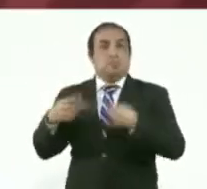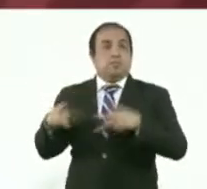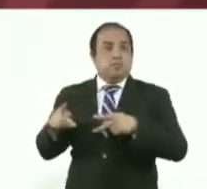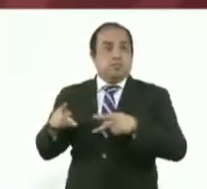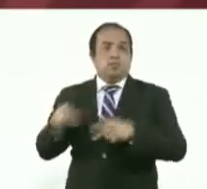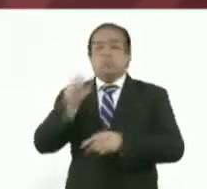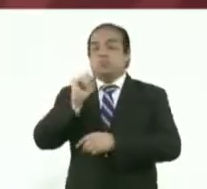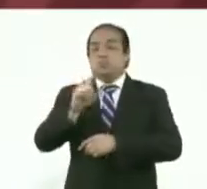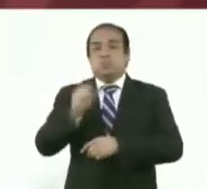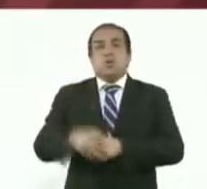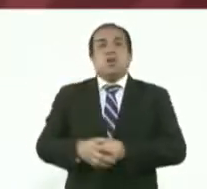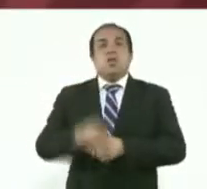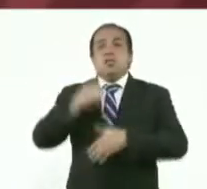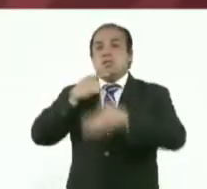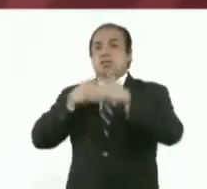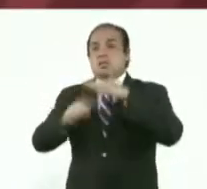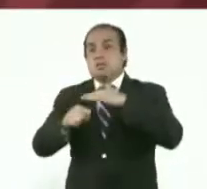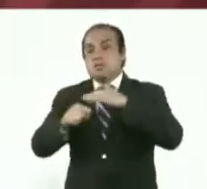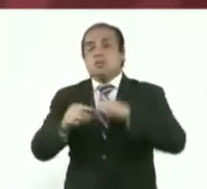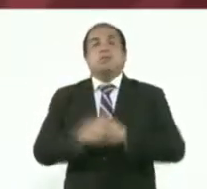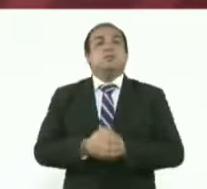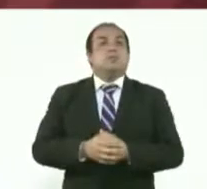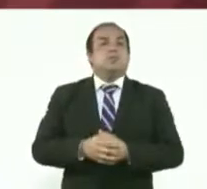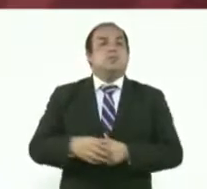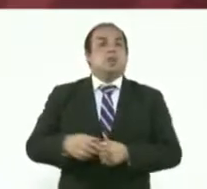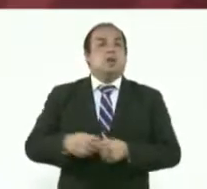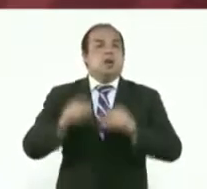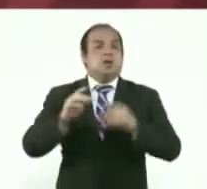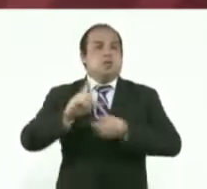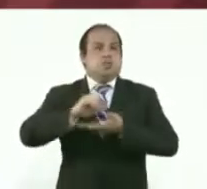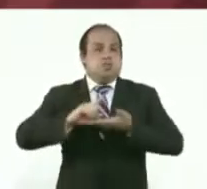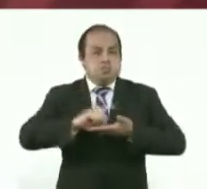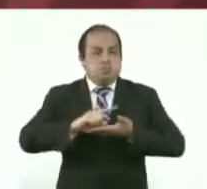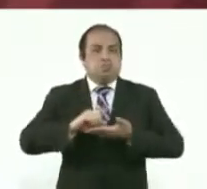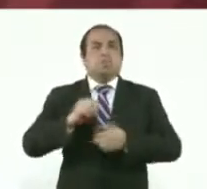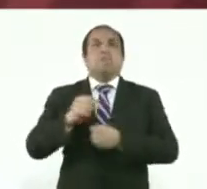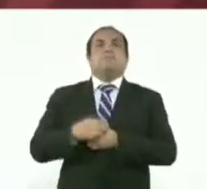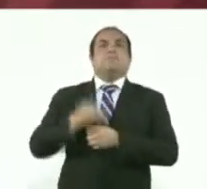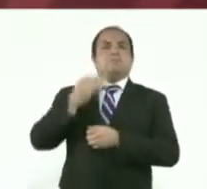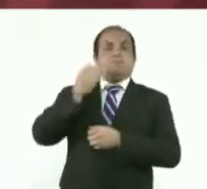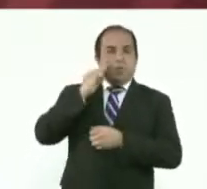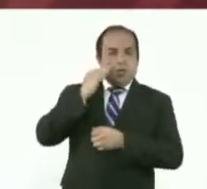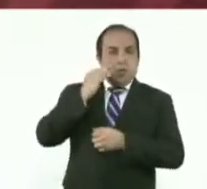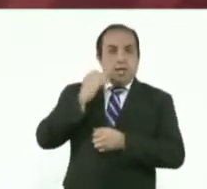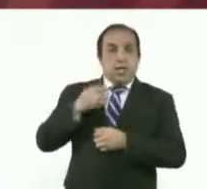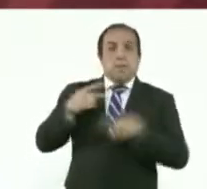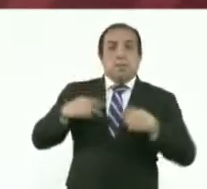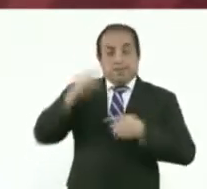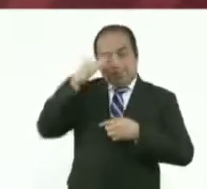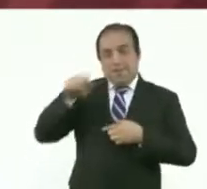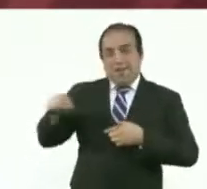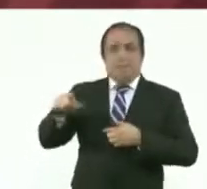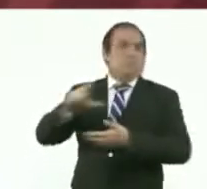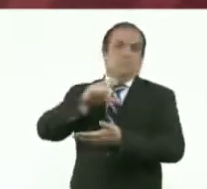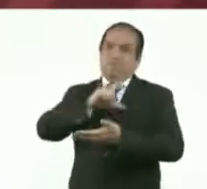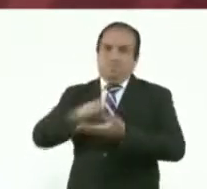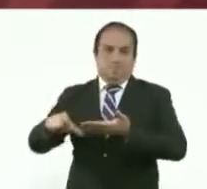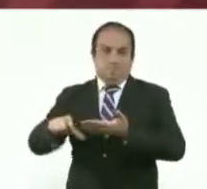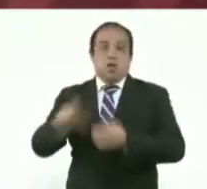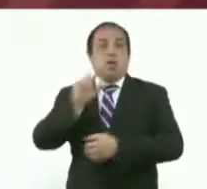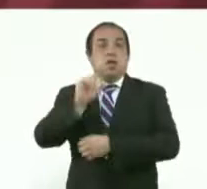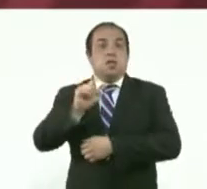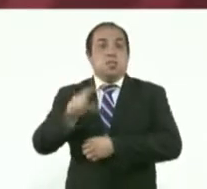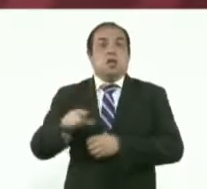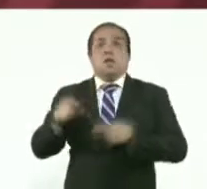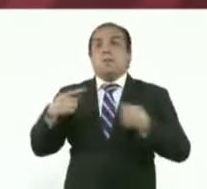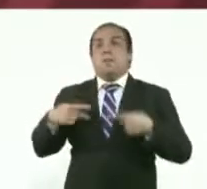que también se denuncie en redes sociales para que la gente sepa dónde no comprar y al mismo tiempo pues el